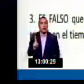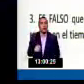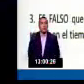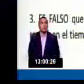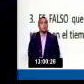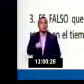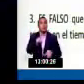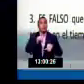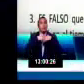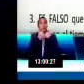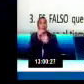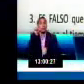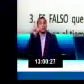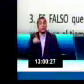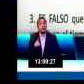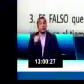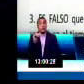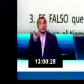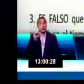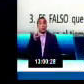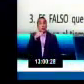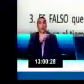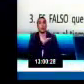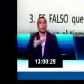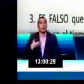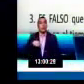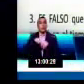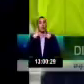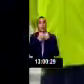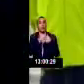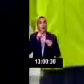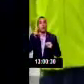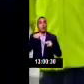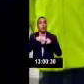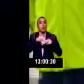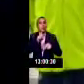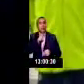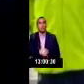el asambleísta Daniel Mendoza es el presidente del Movimiento Nacional